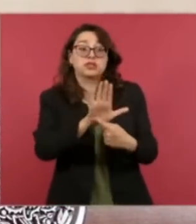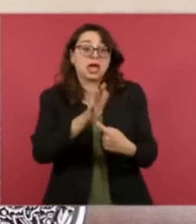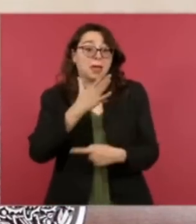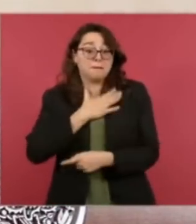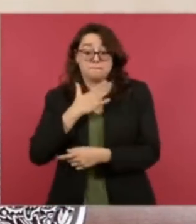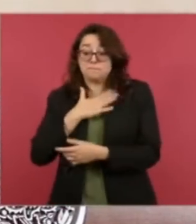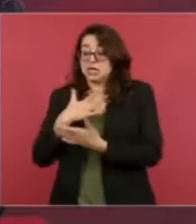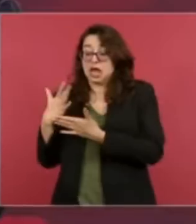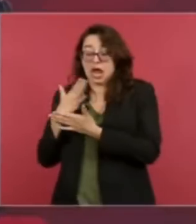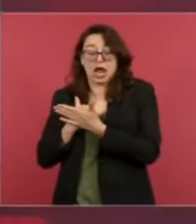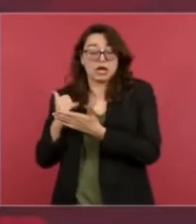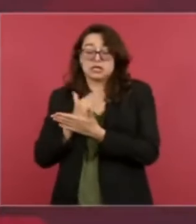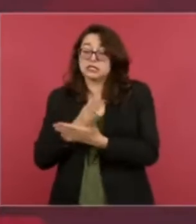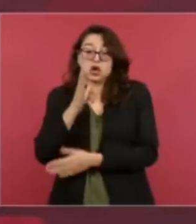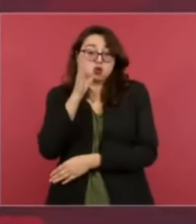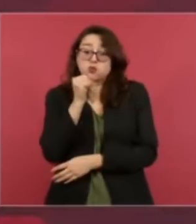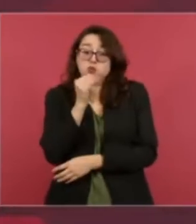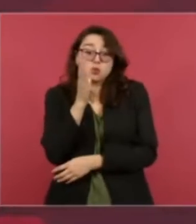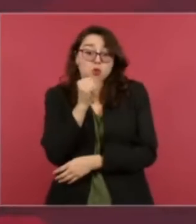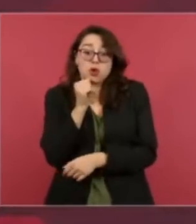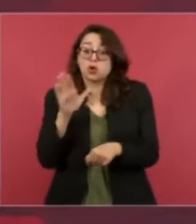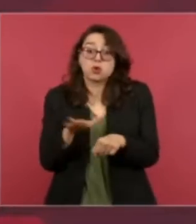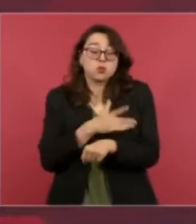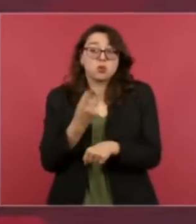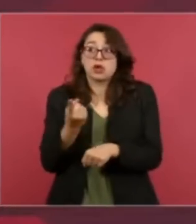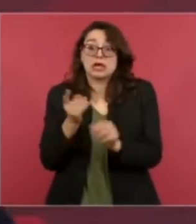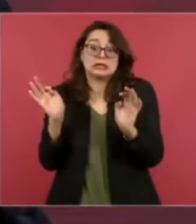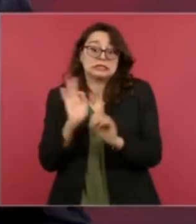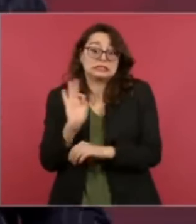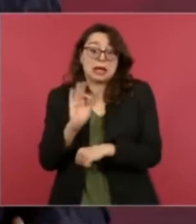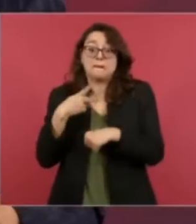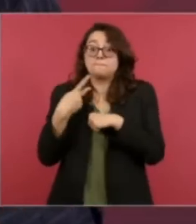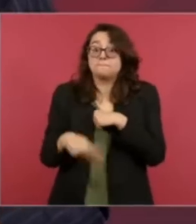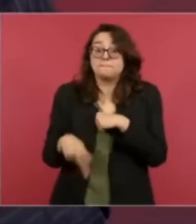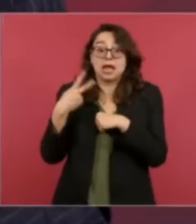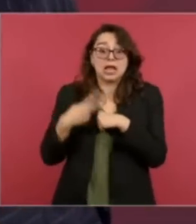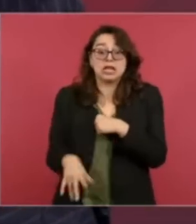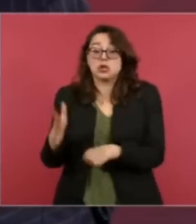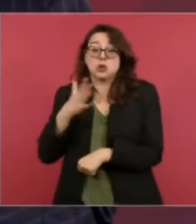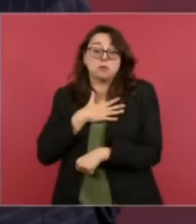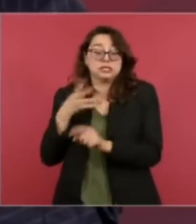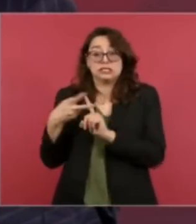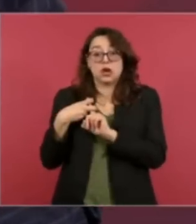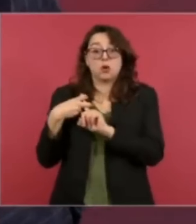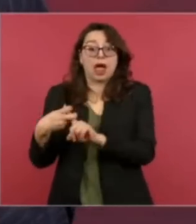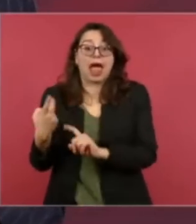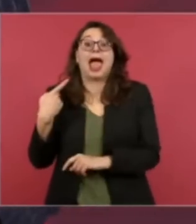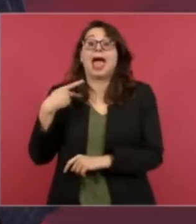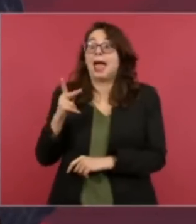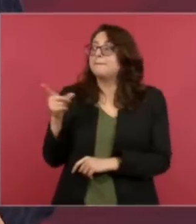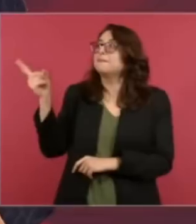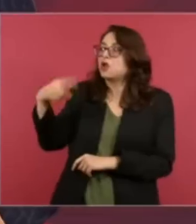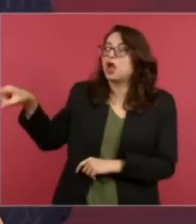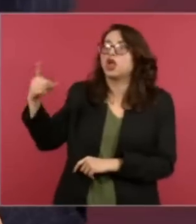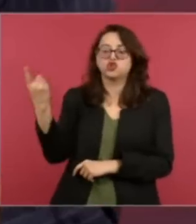Pero ellos sí aplican, ¿no? A los ingenieros militares. Claro.